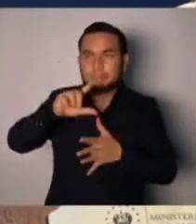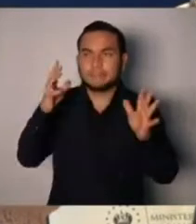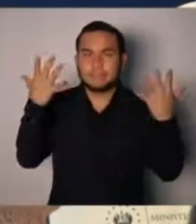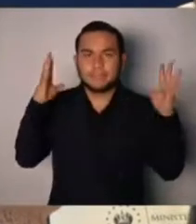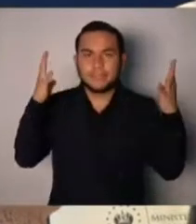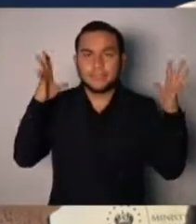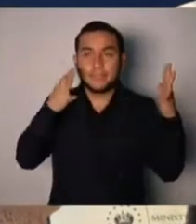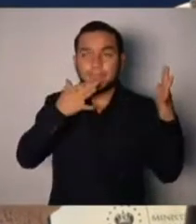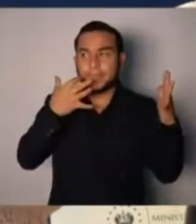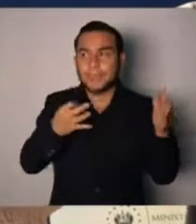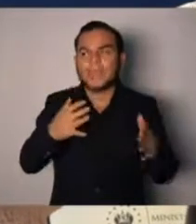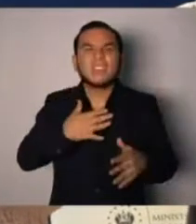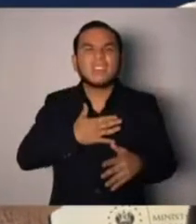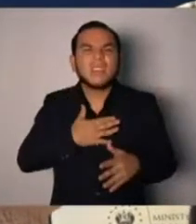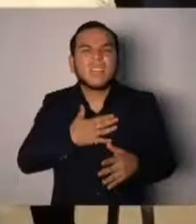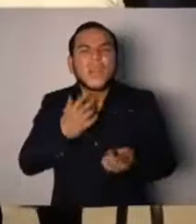y va a tener